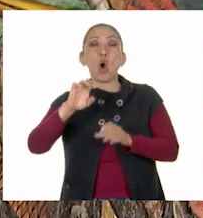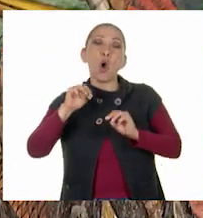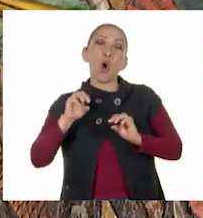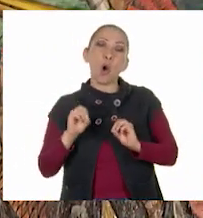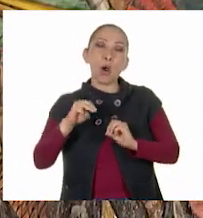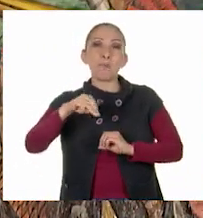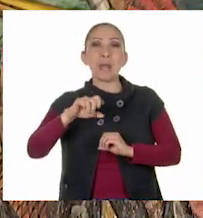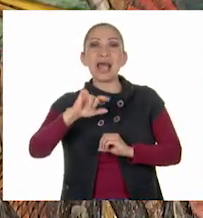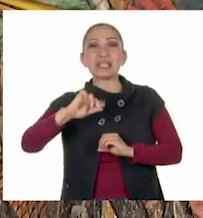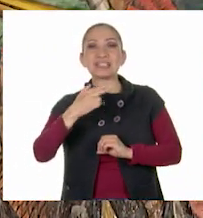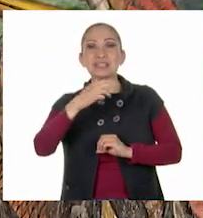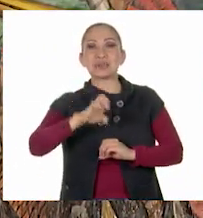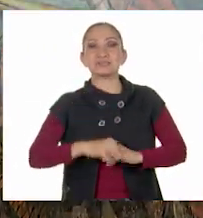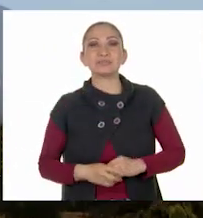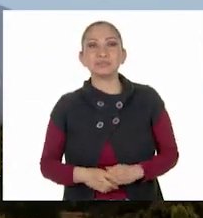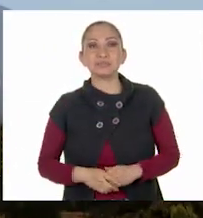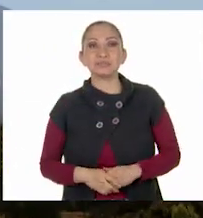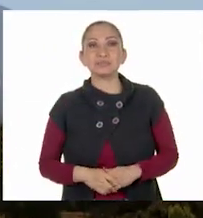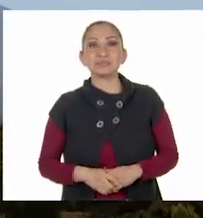Malinche.